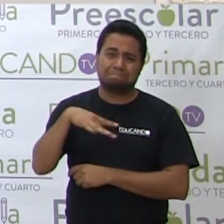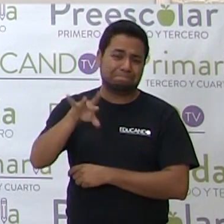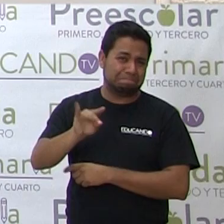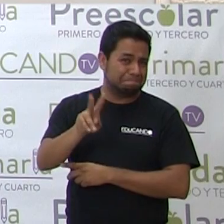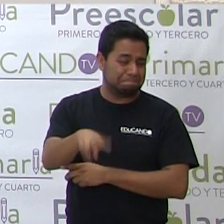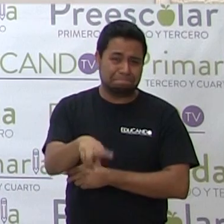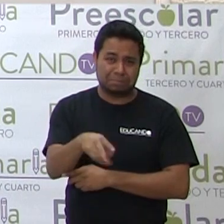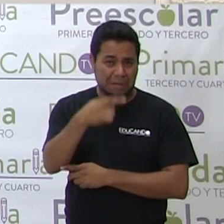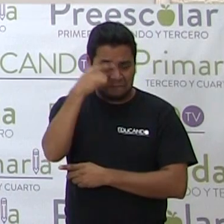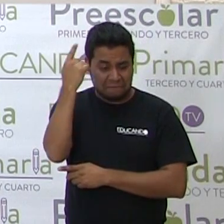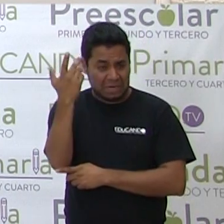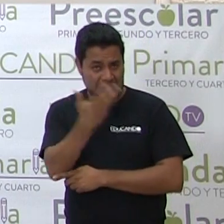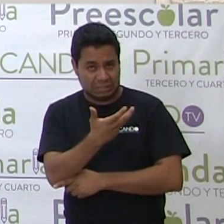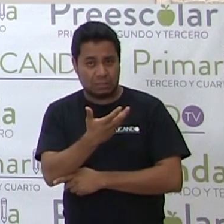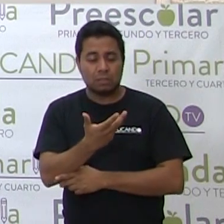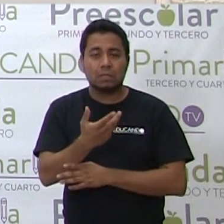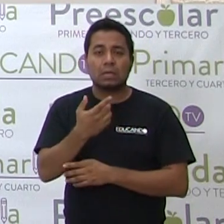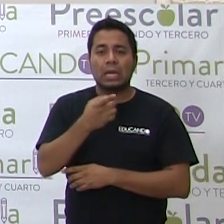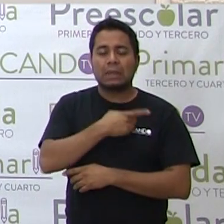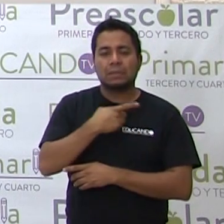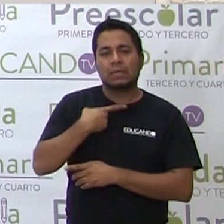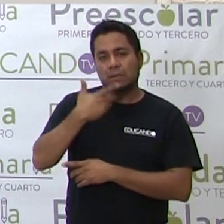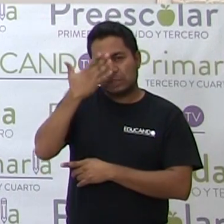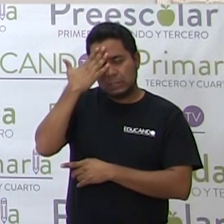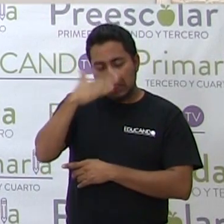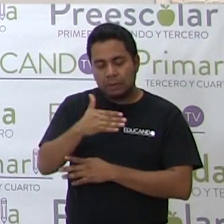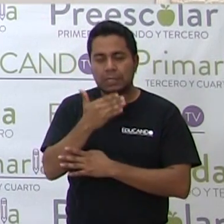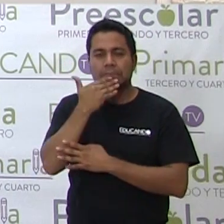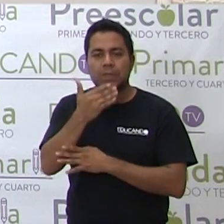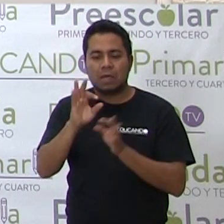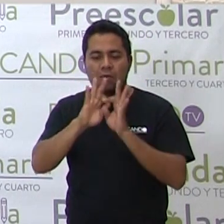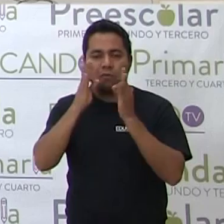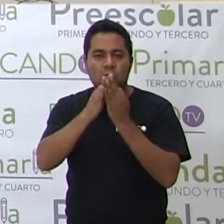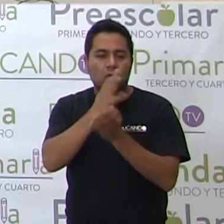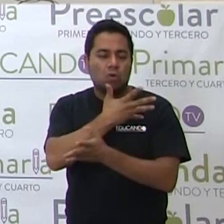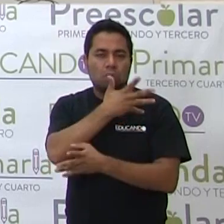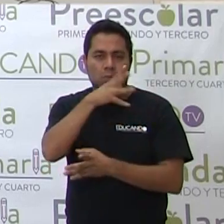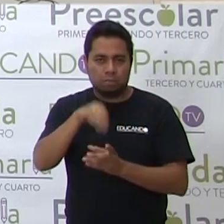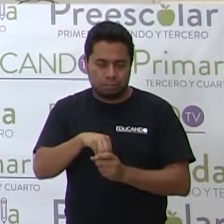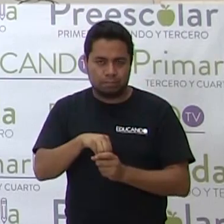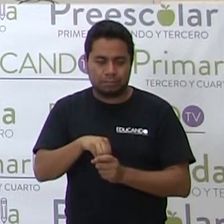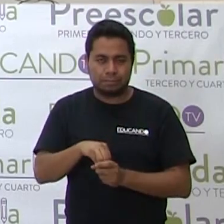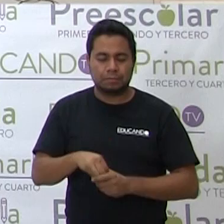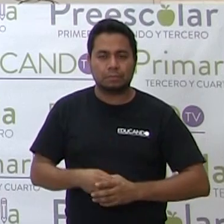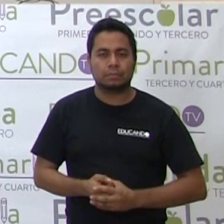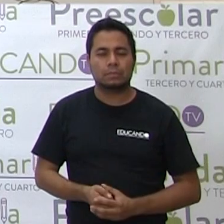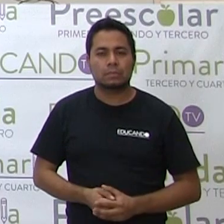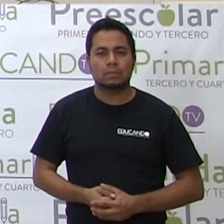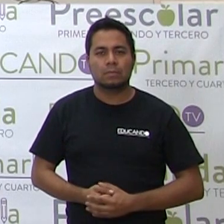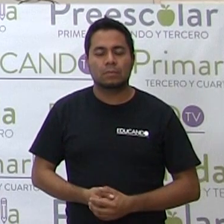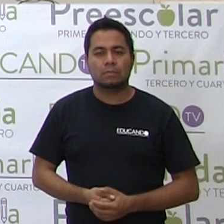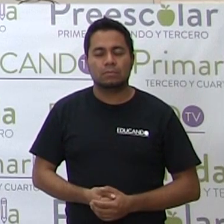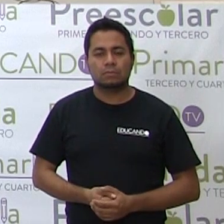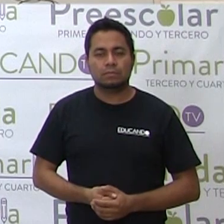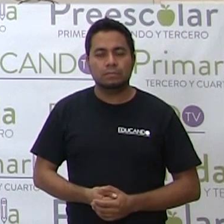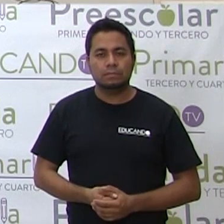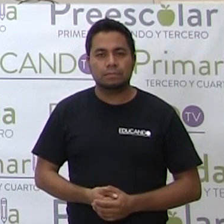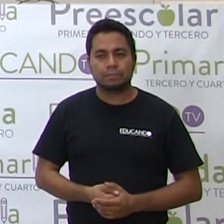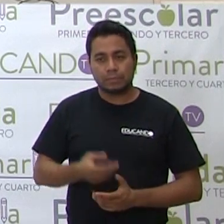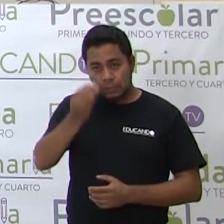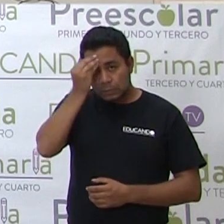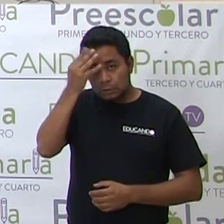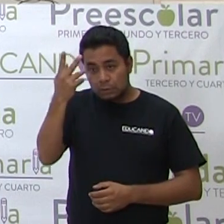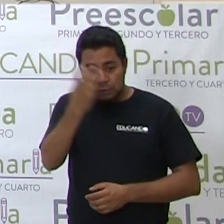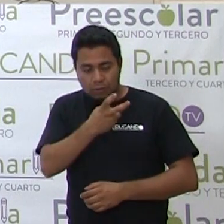es fácil es saber sí bien la fórmula sí no no este no olvidar